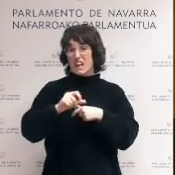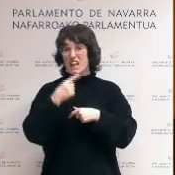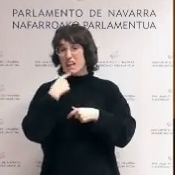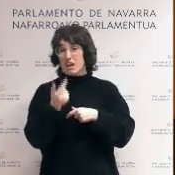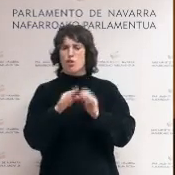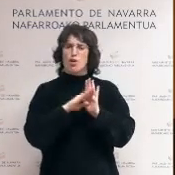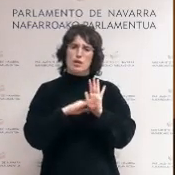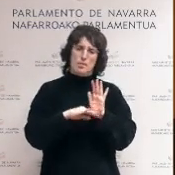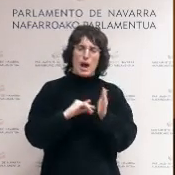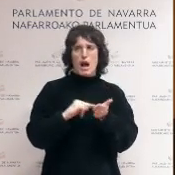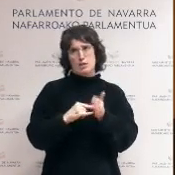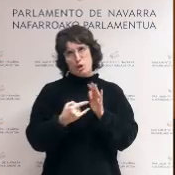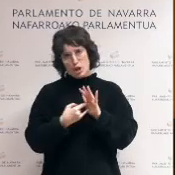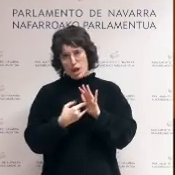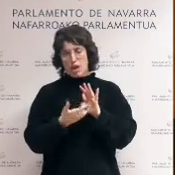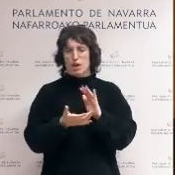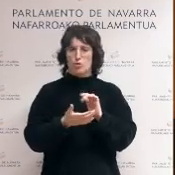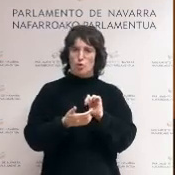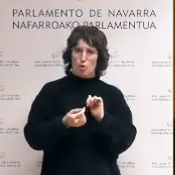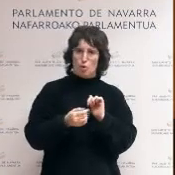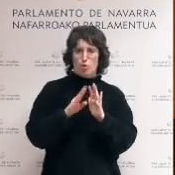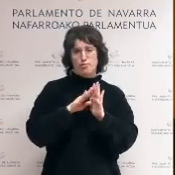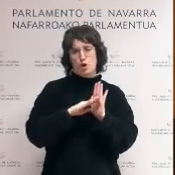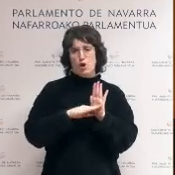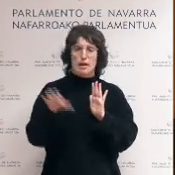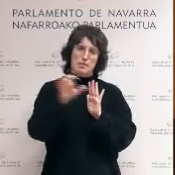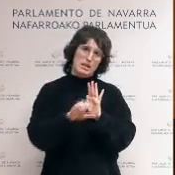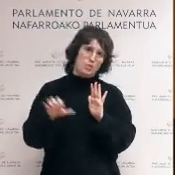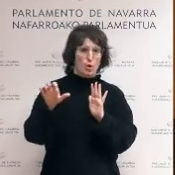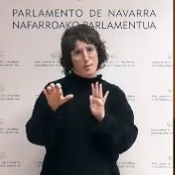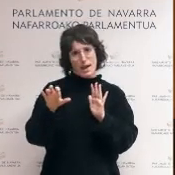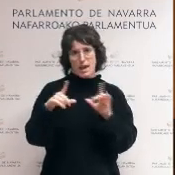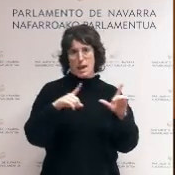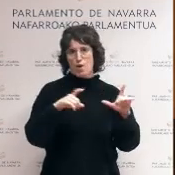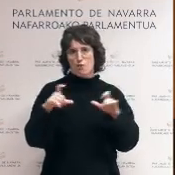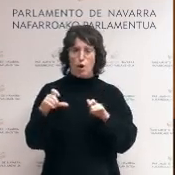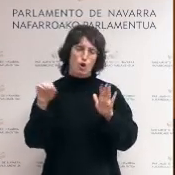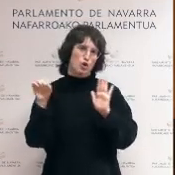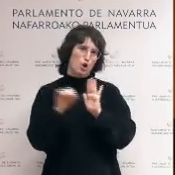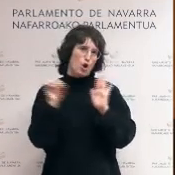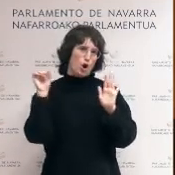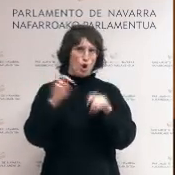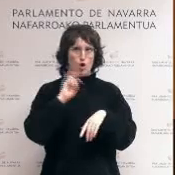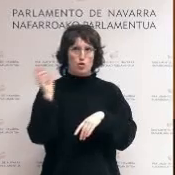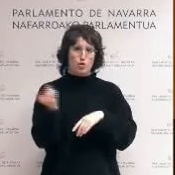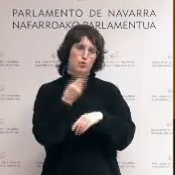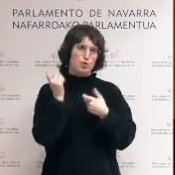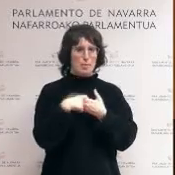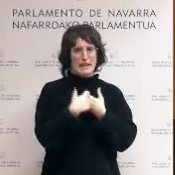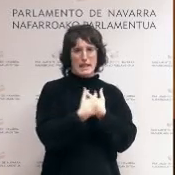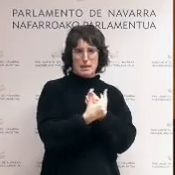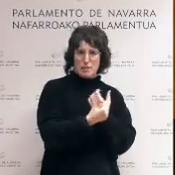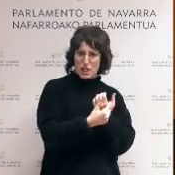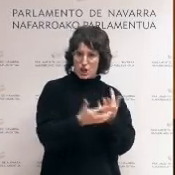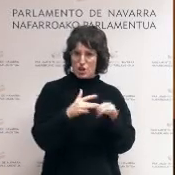de proyectos, de programas europeos, de fotos, logotipos, participaciones en redes